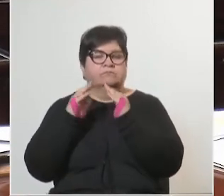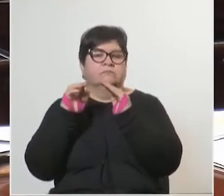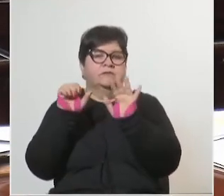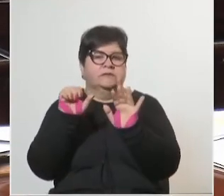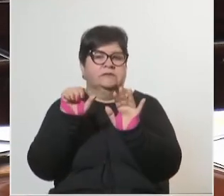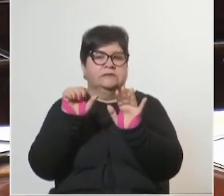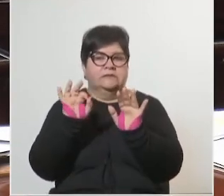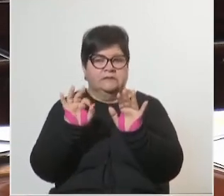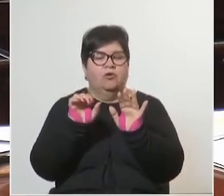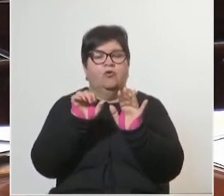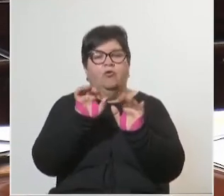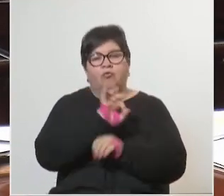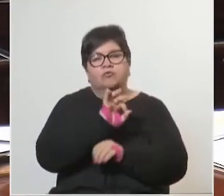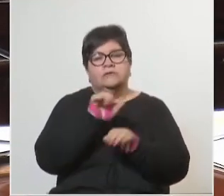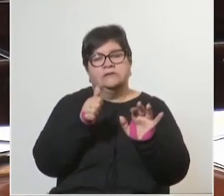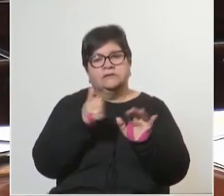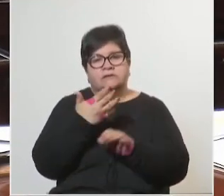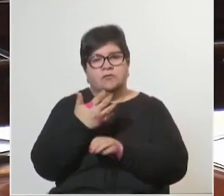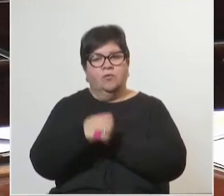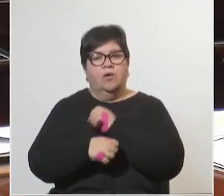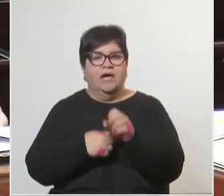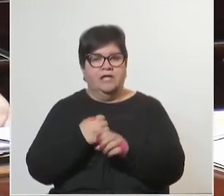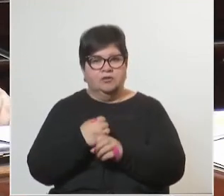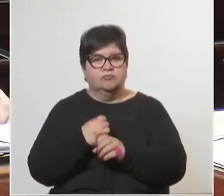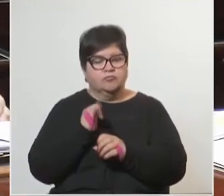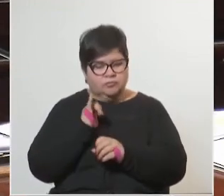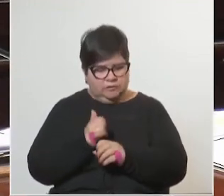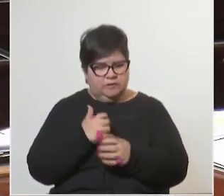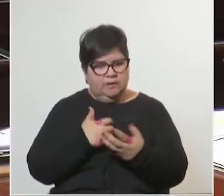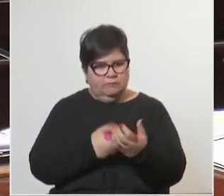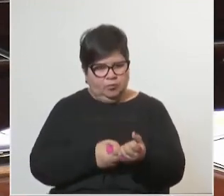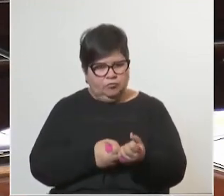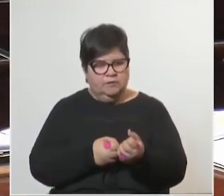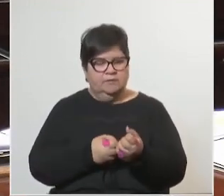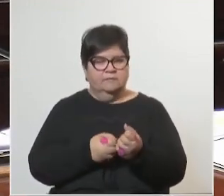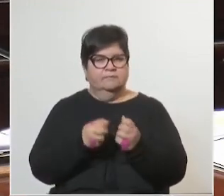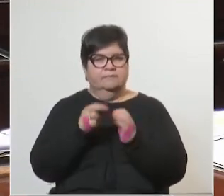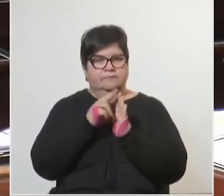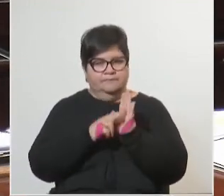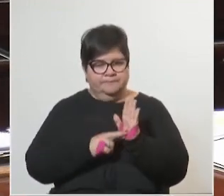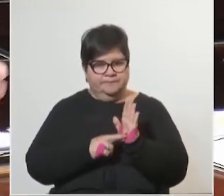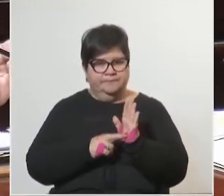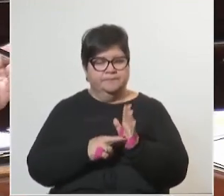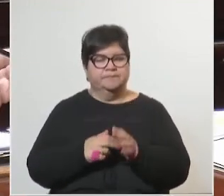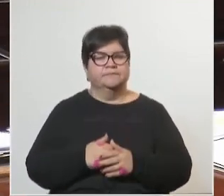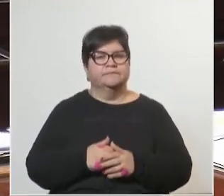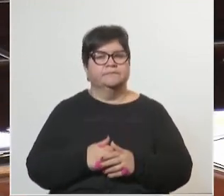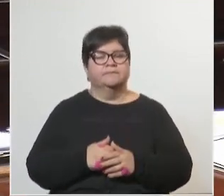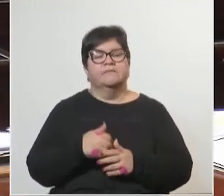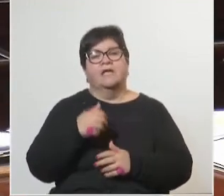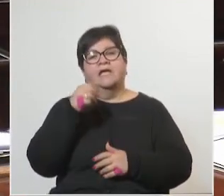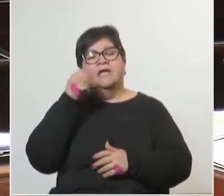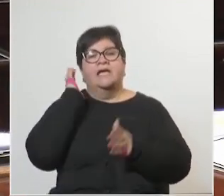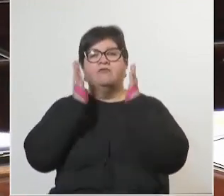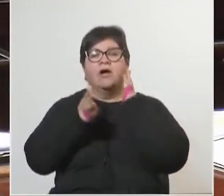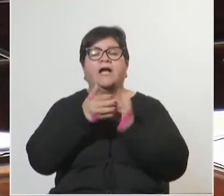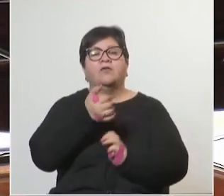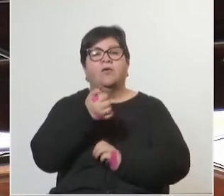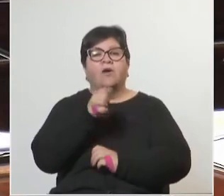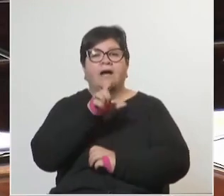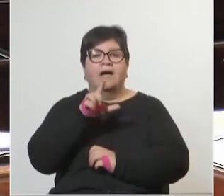en este caso 65 años, es acompañable. y el doctor Haller no creo que